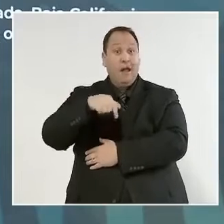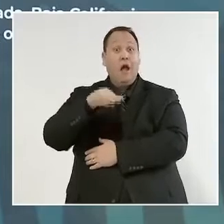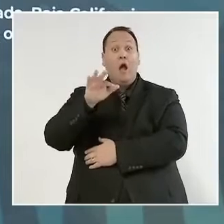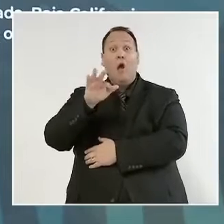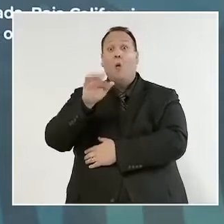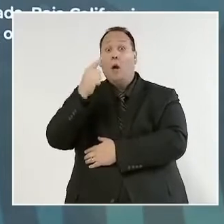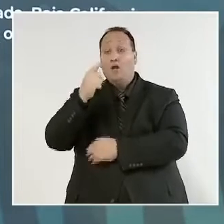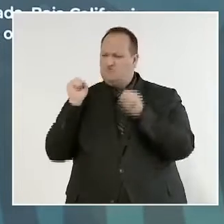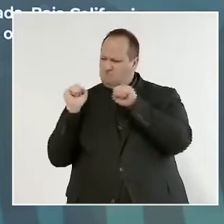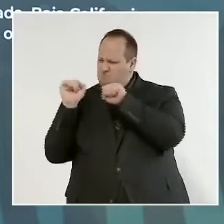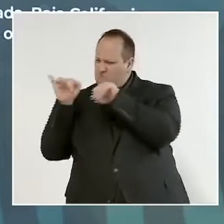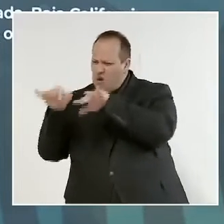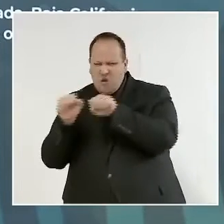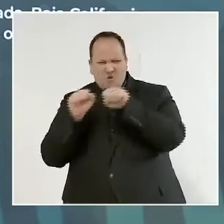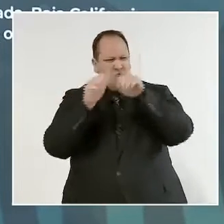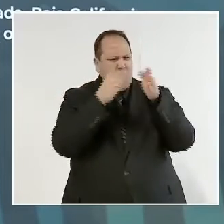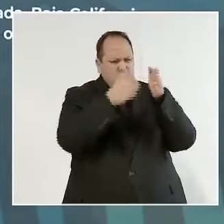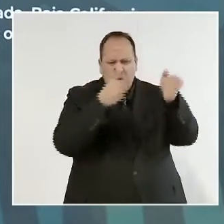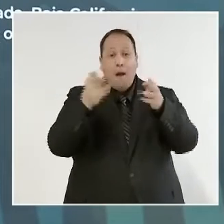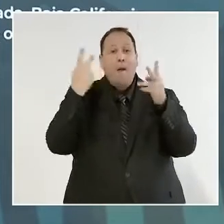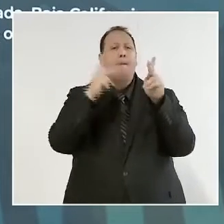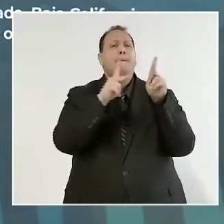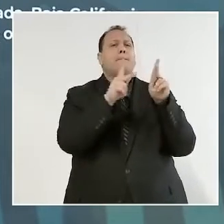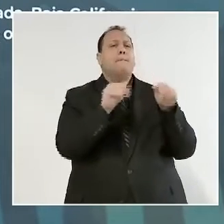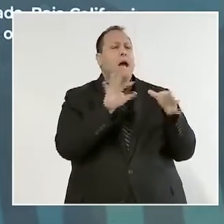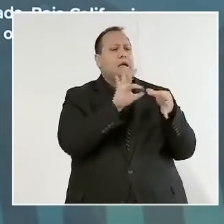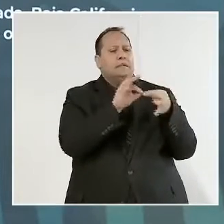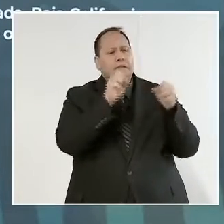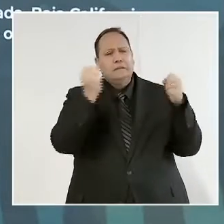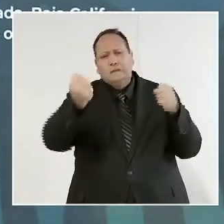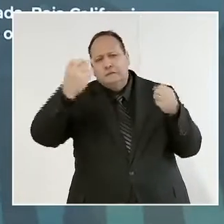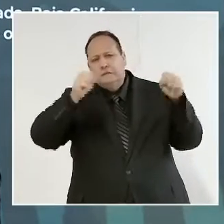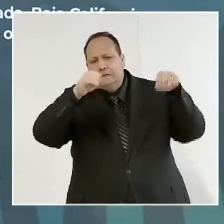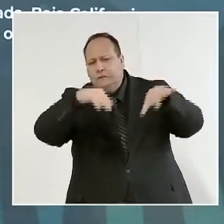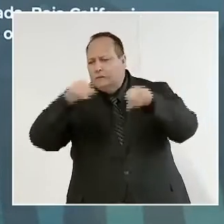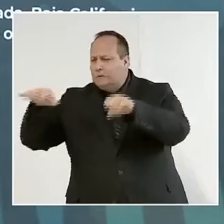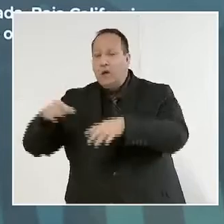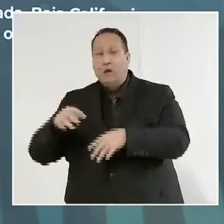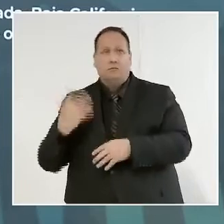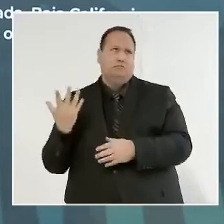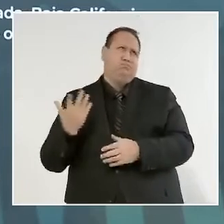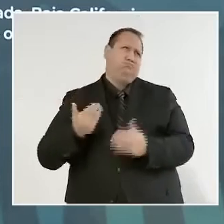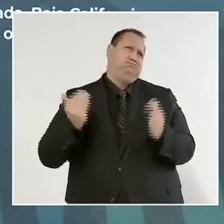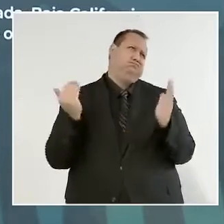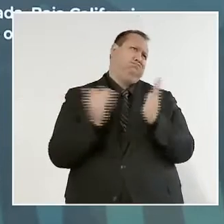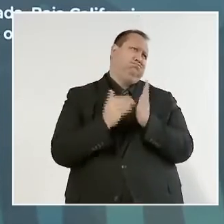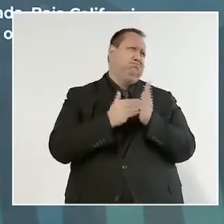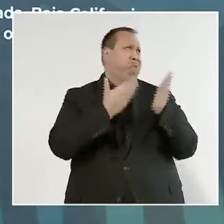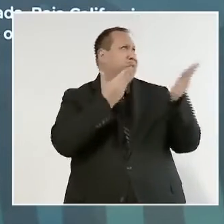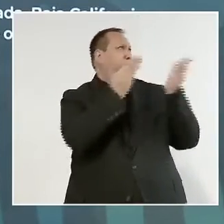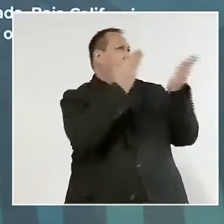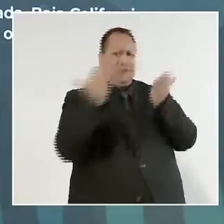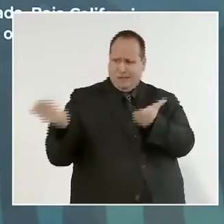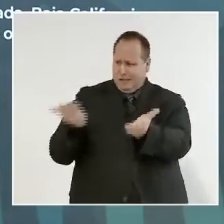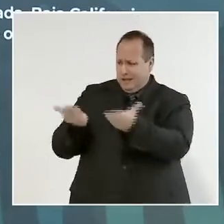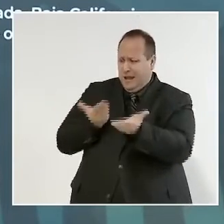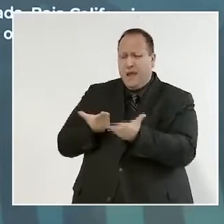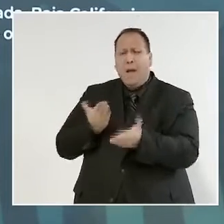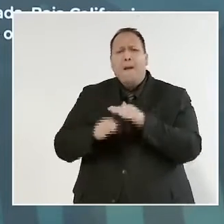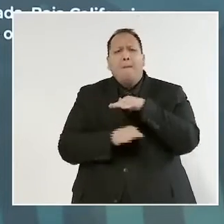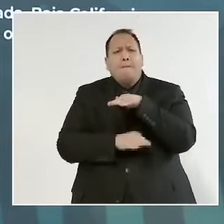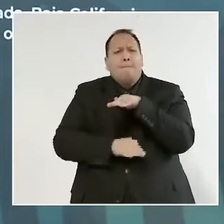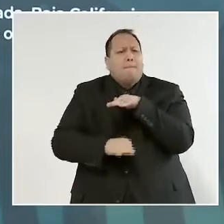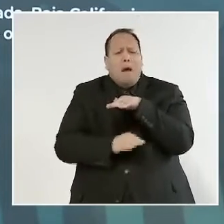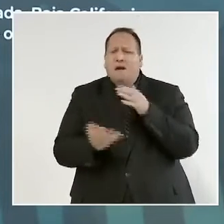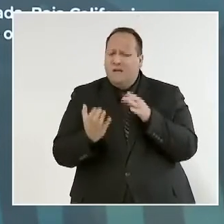la paz y se hicieron un milenio de peticiones básicas, las